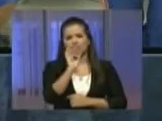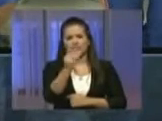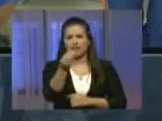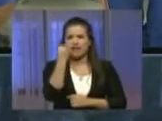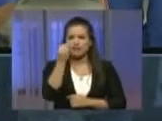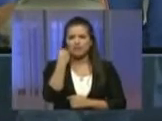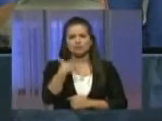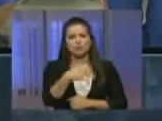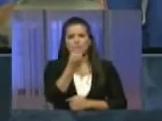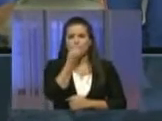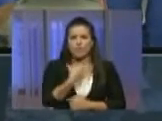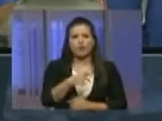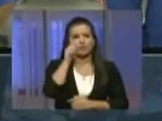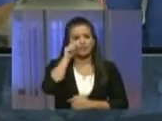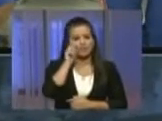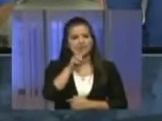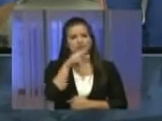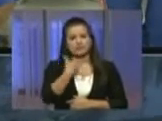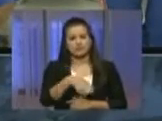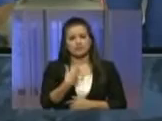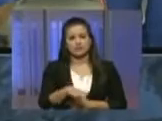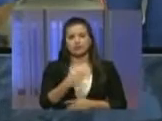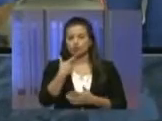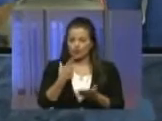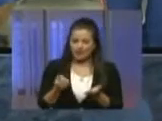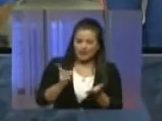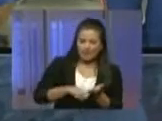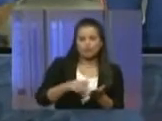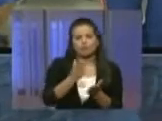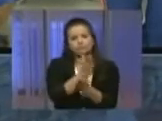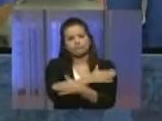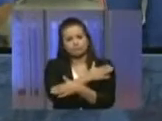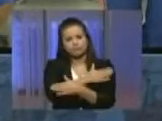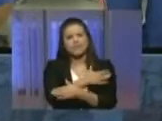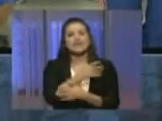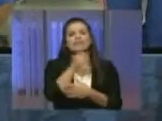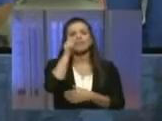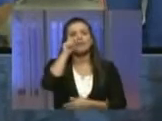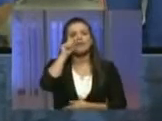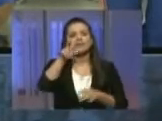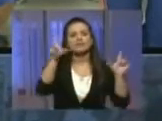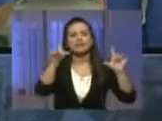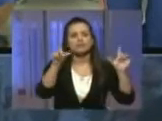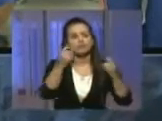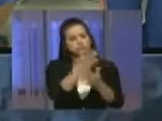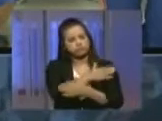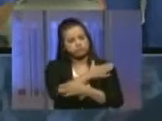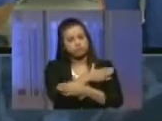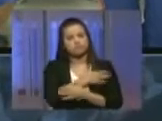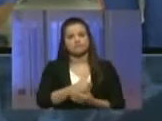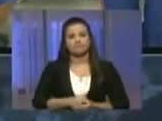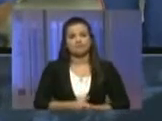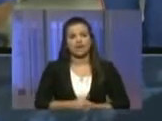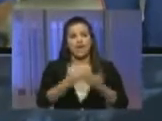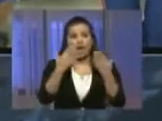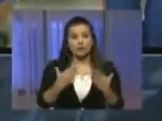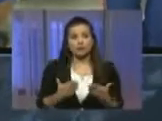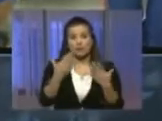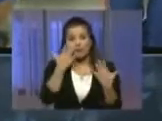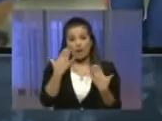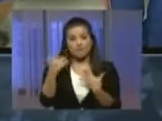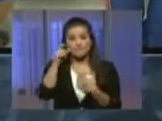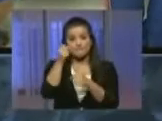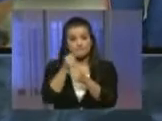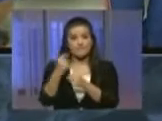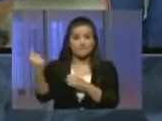tiene tvs sigo reiterando mis felicitaciones a tvs no ahí estamos esperando ahora a